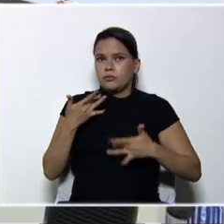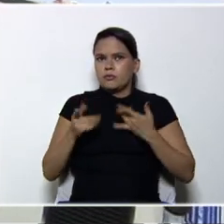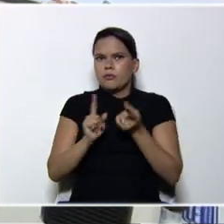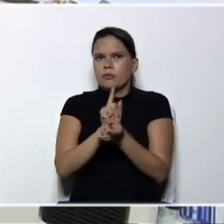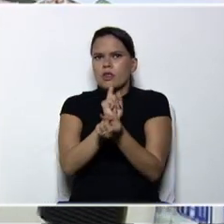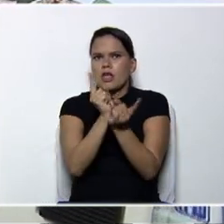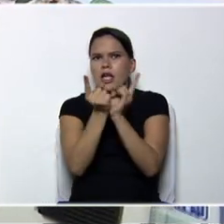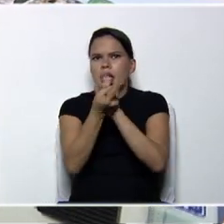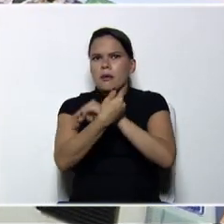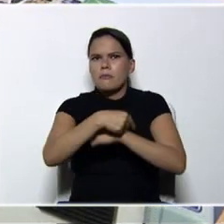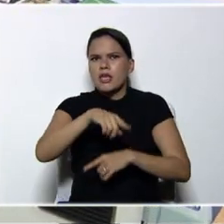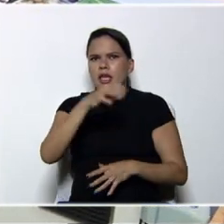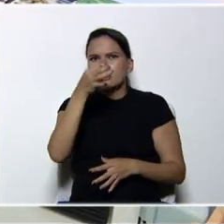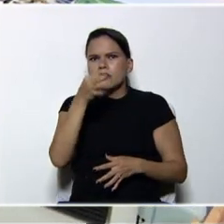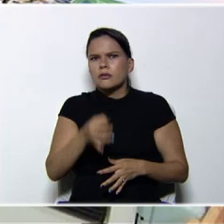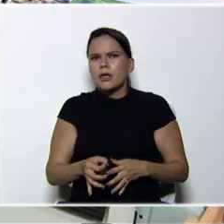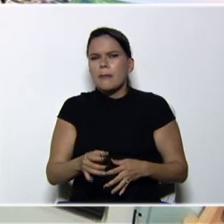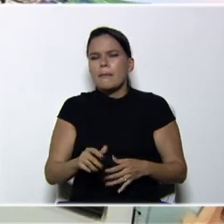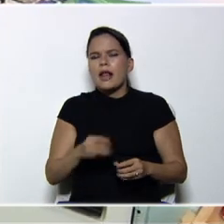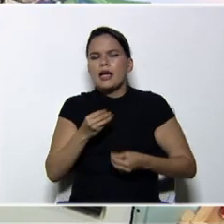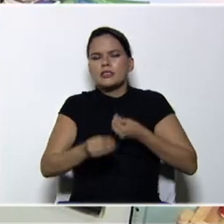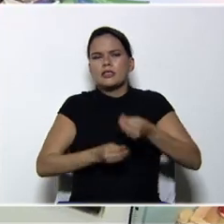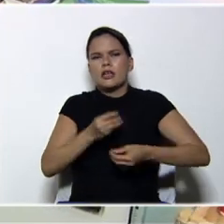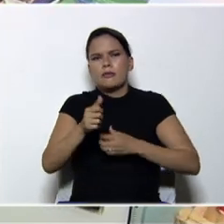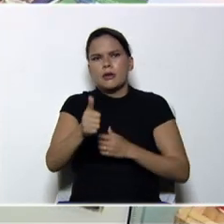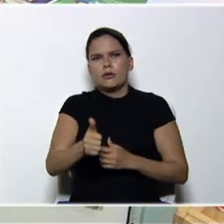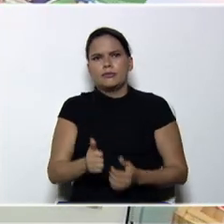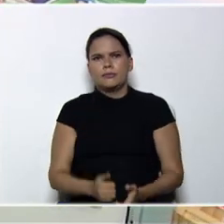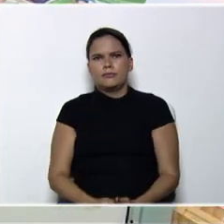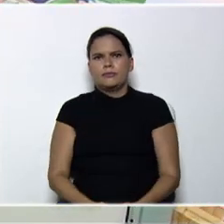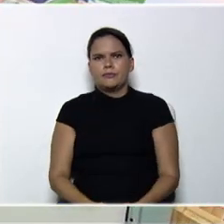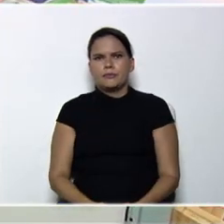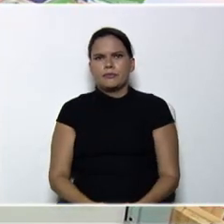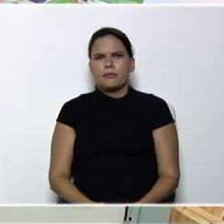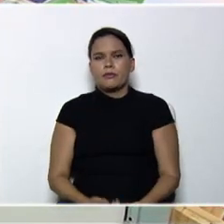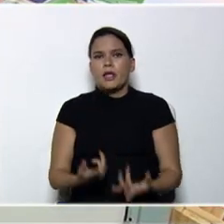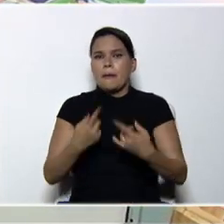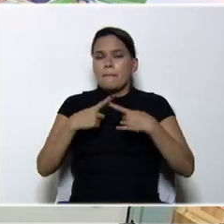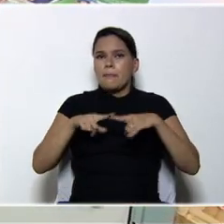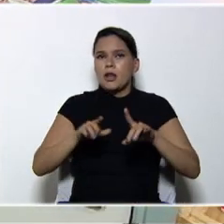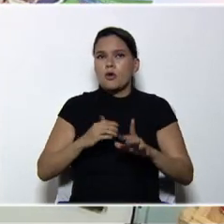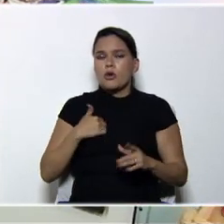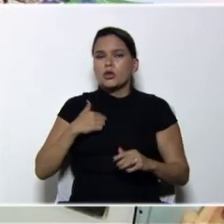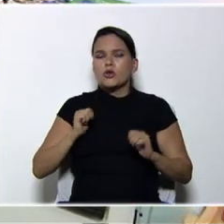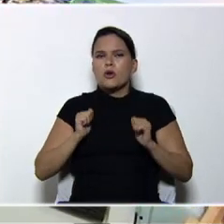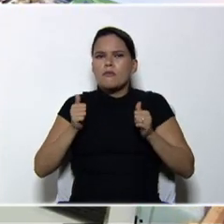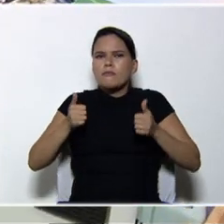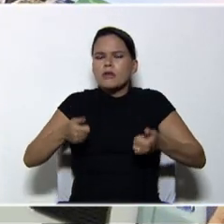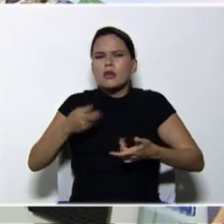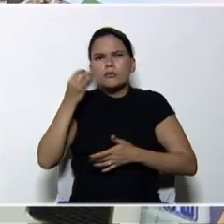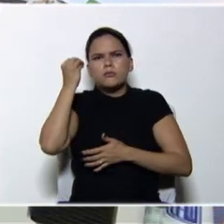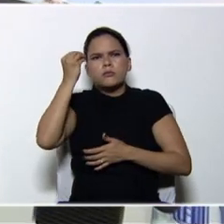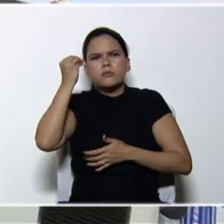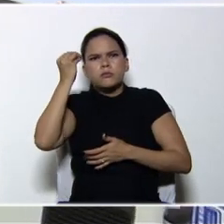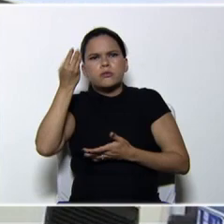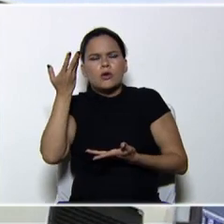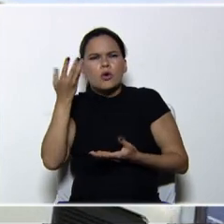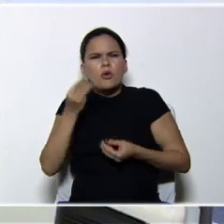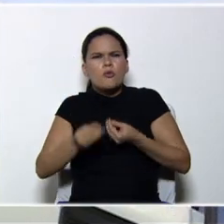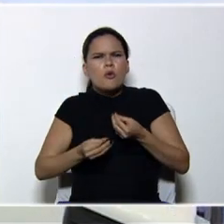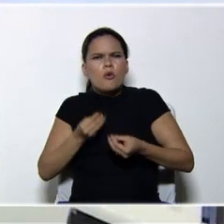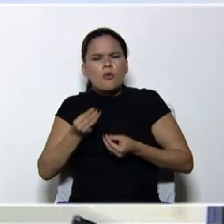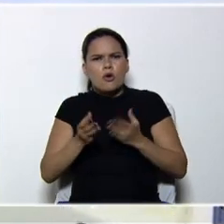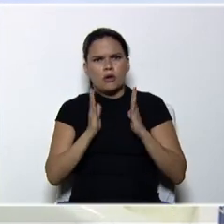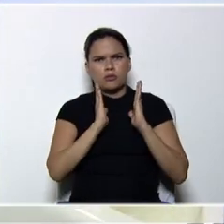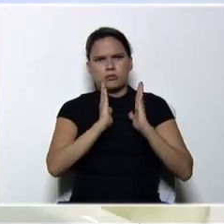transformar esa realidad para mejorarla, ¿sí? Pero cuando yo empiezo a considerar cómo voy a